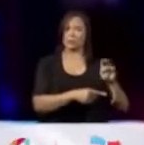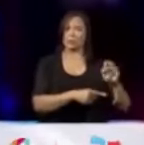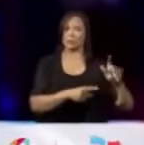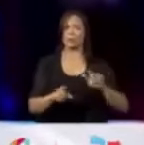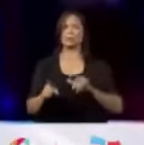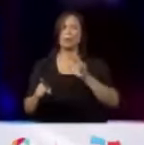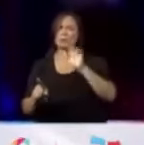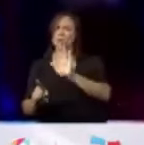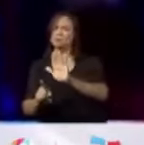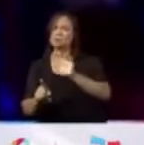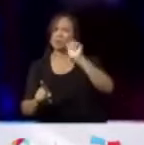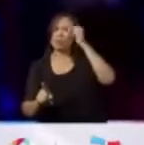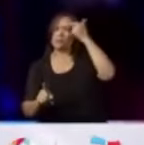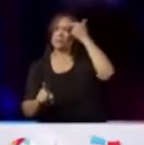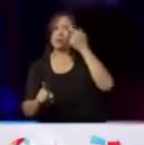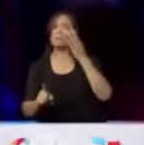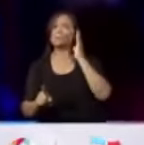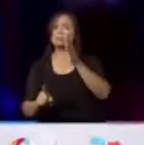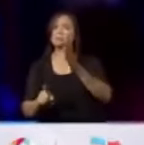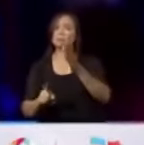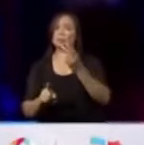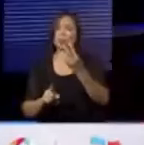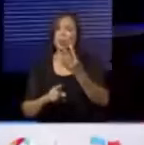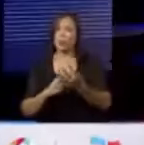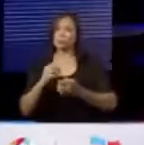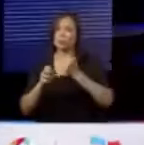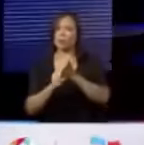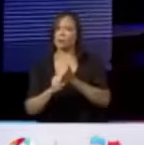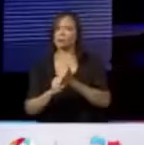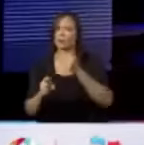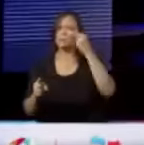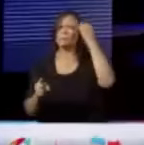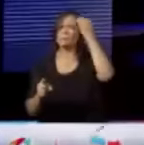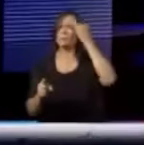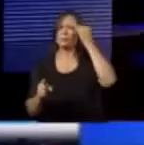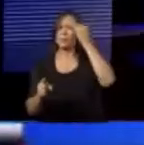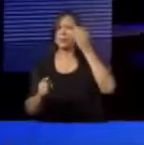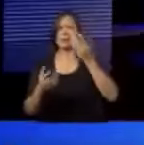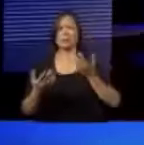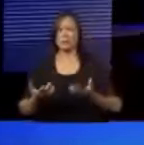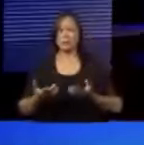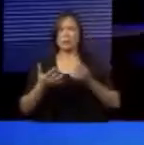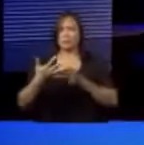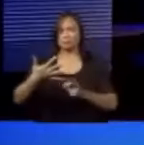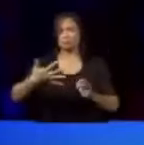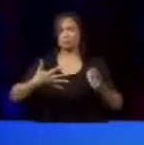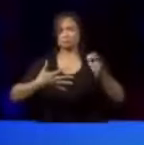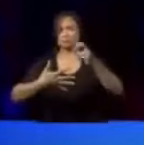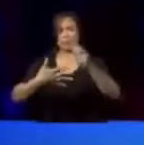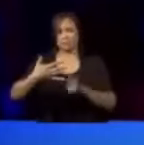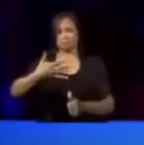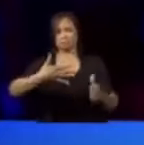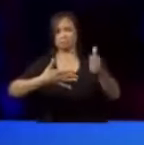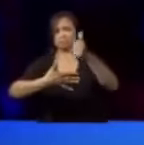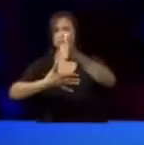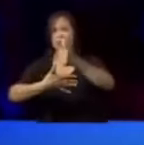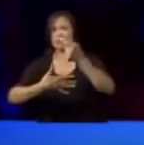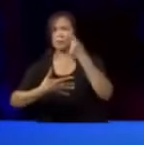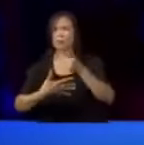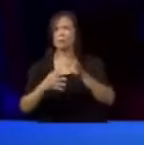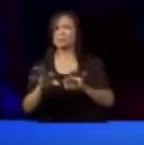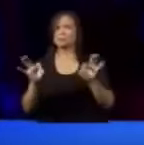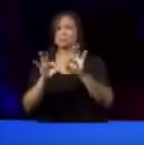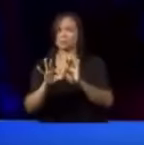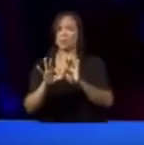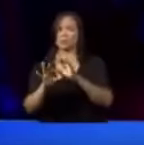en los próximos 4 años, ¿cuál consideraría usted que serían las prioridades presupuestarias?